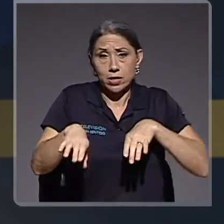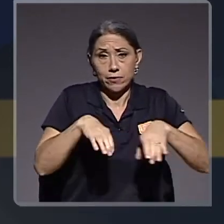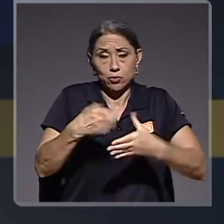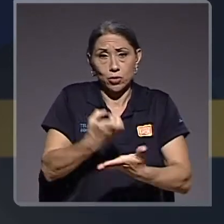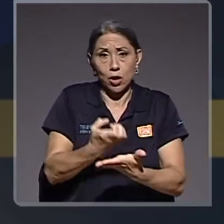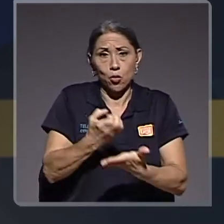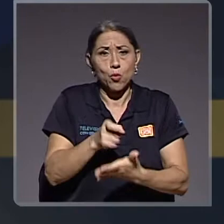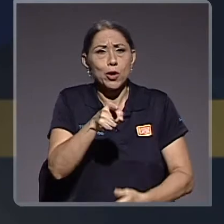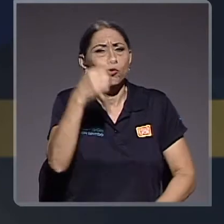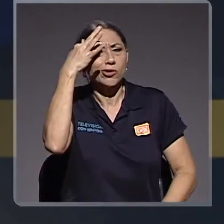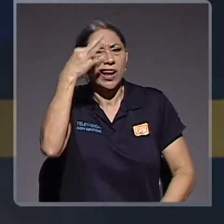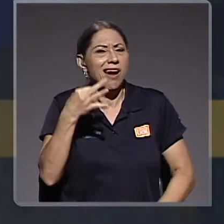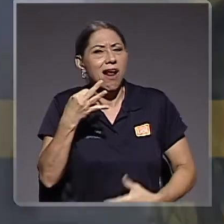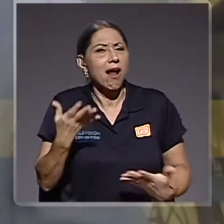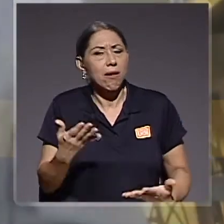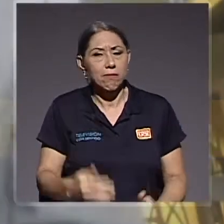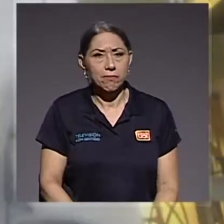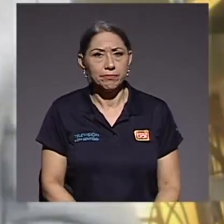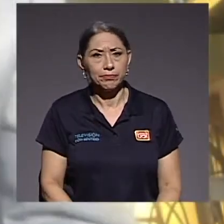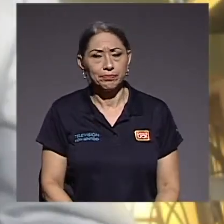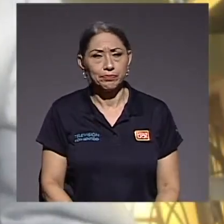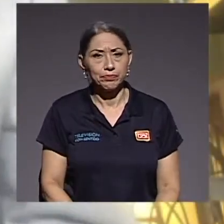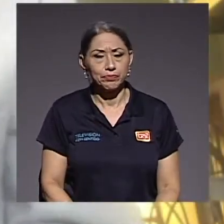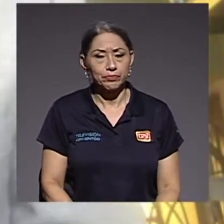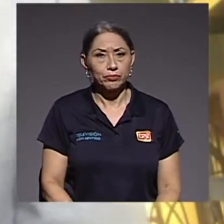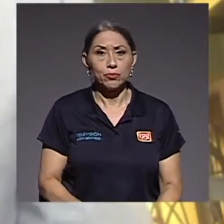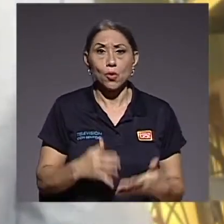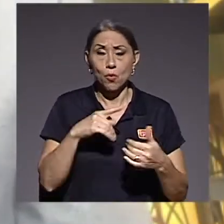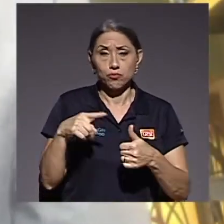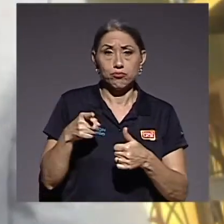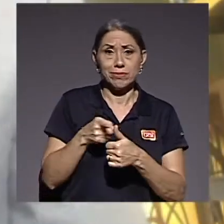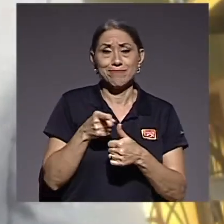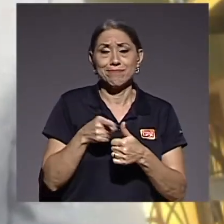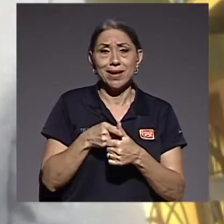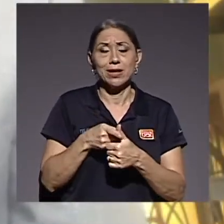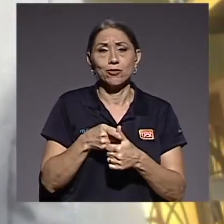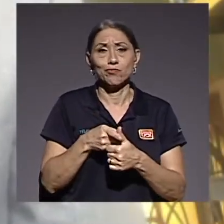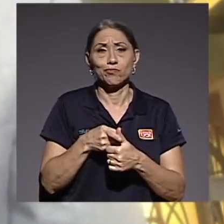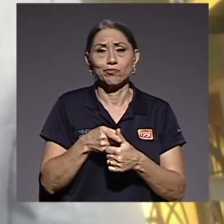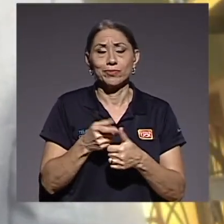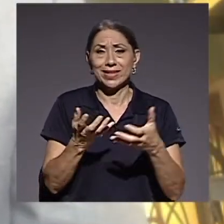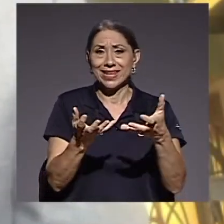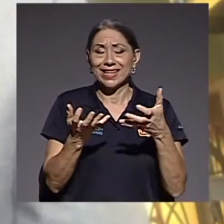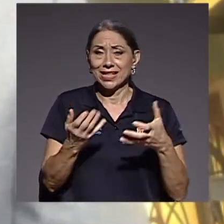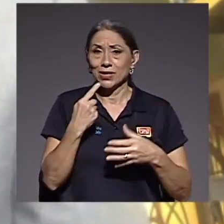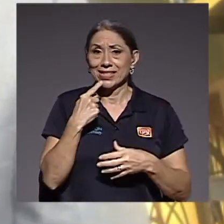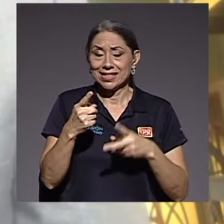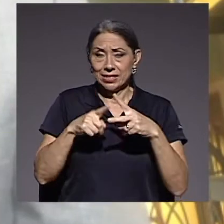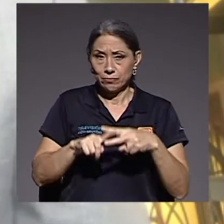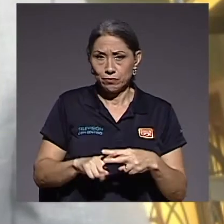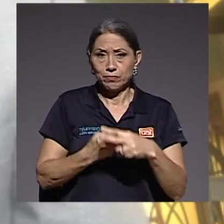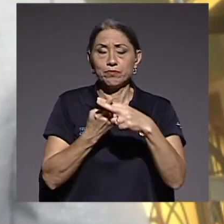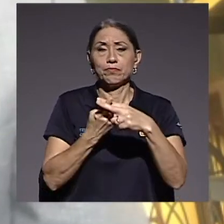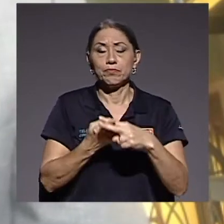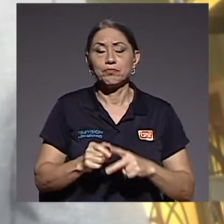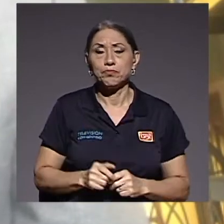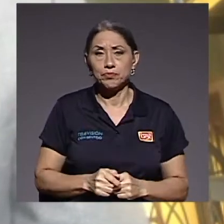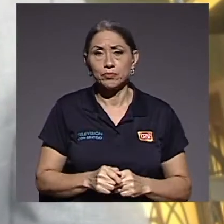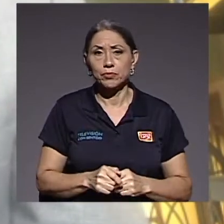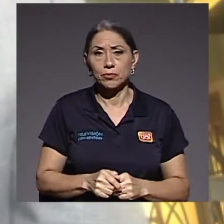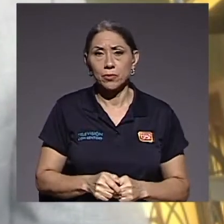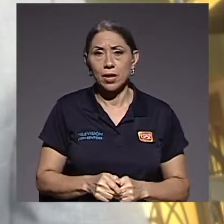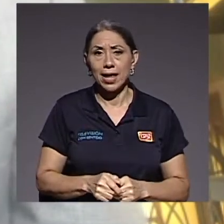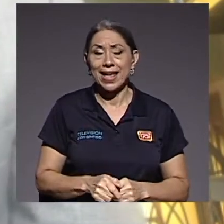¿Qué cree usted con respecto a eso? Bueno, lo primero que quiero decir para empezar es